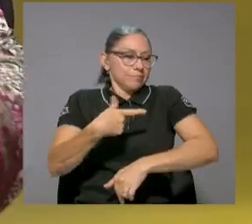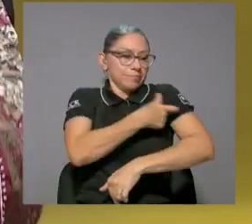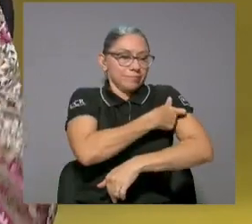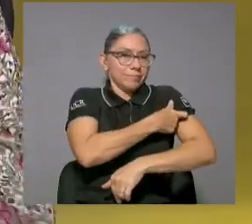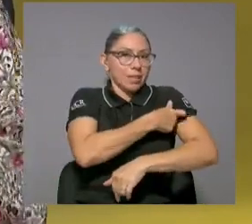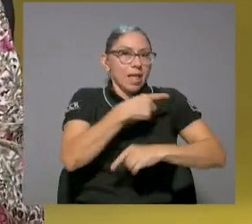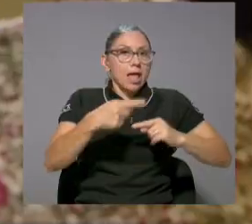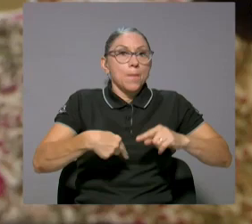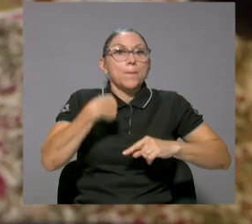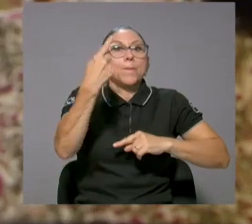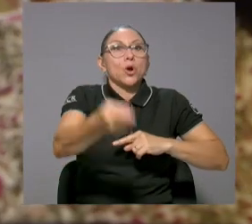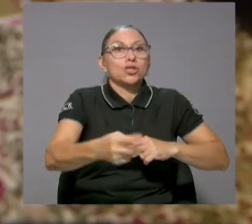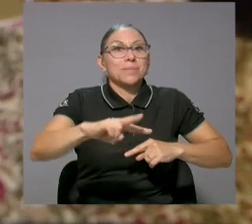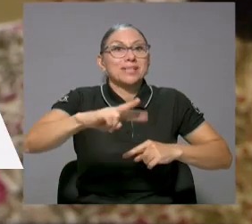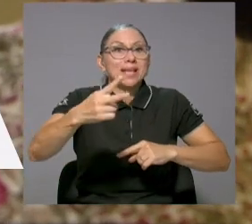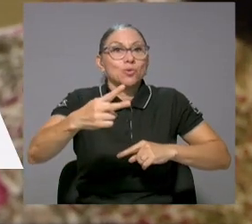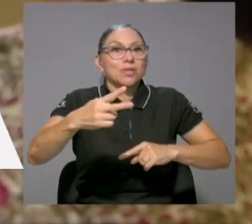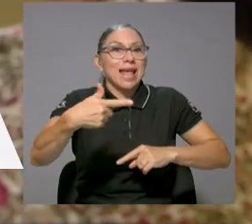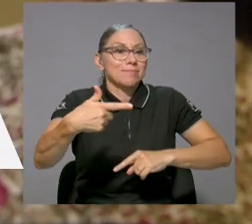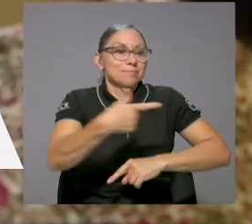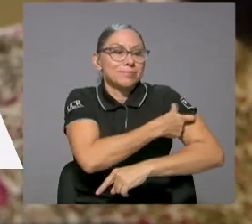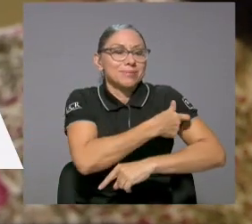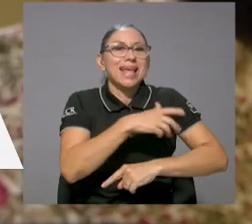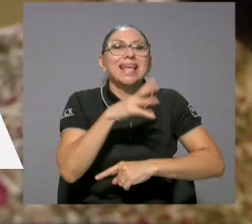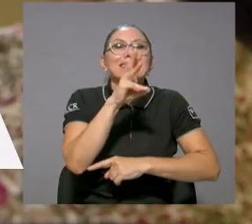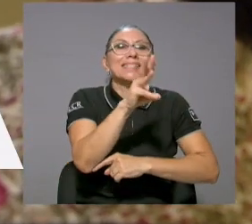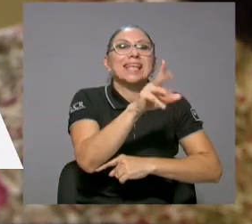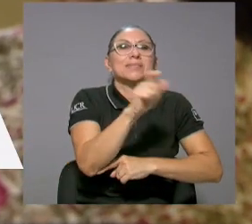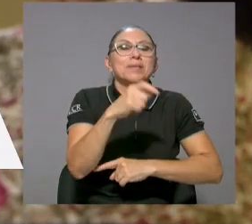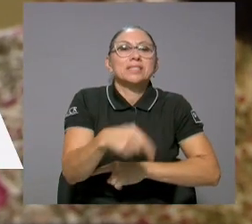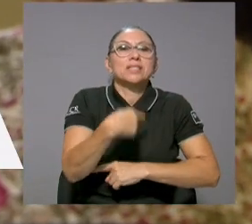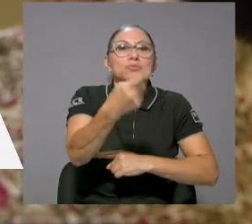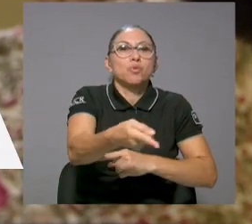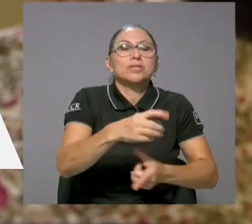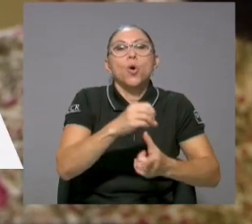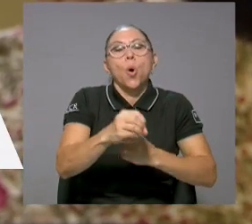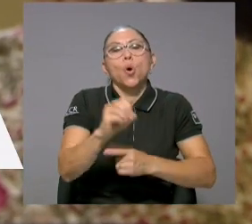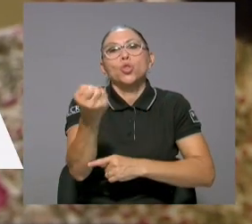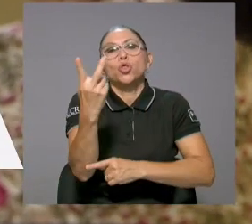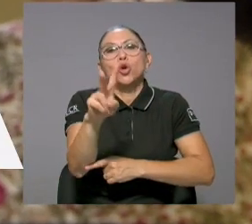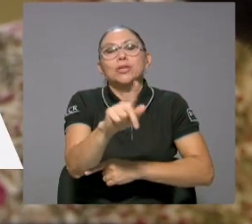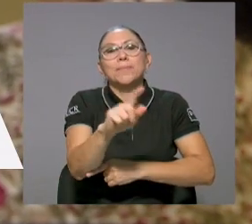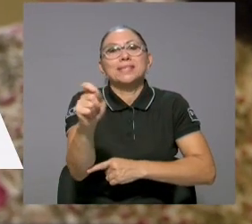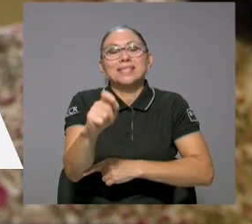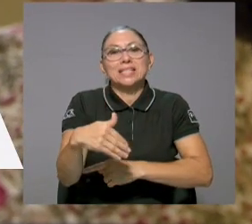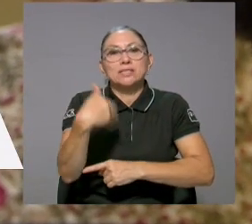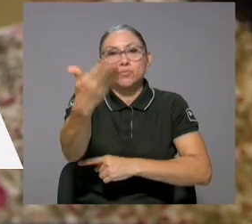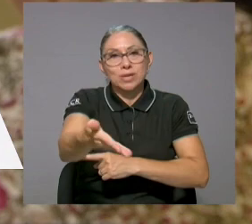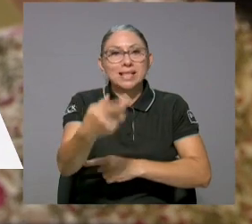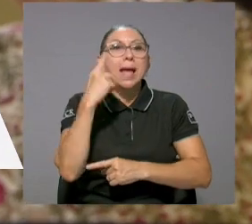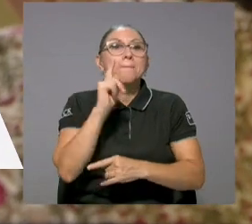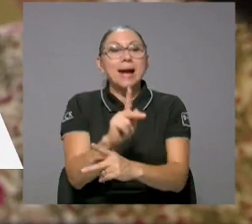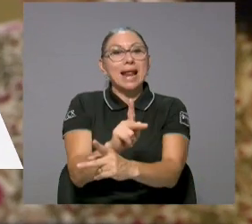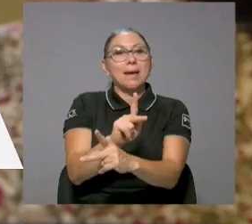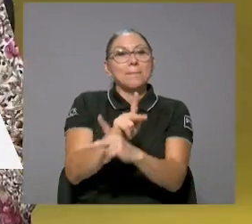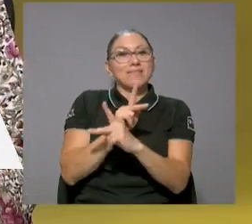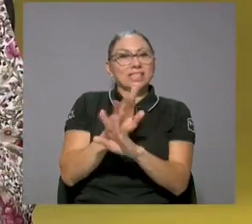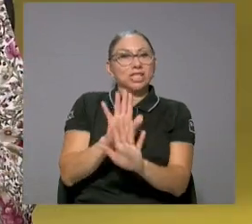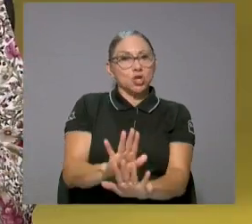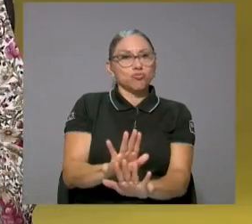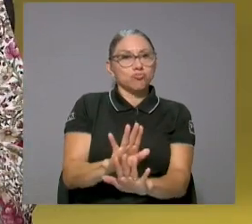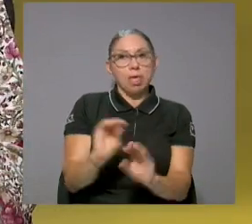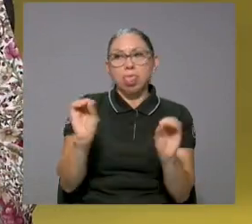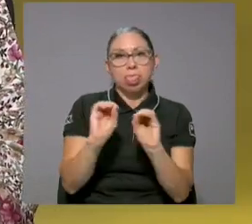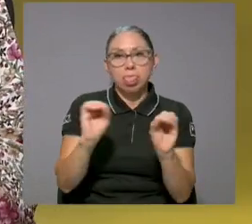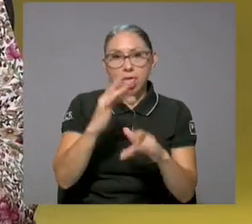sería ya la segunda, a los 6 o a los 12 meses, para hacer la prevención de la enfermedad. enfermedad. Entonces, eso me lleva a otro